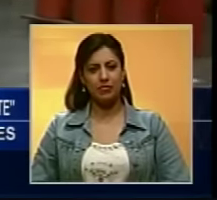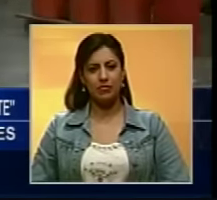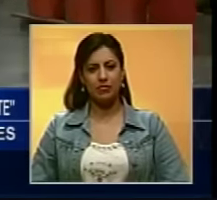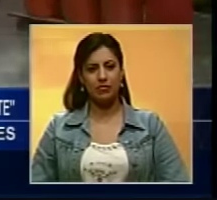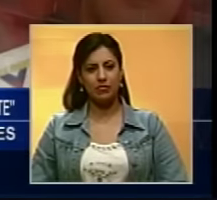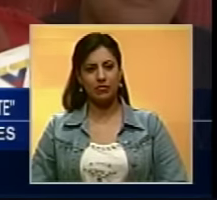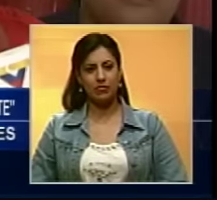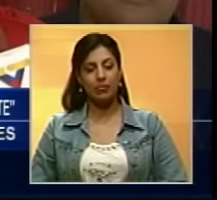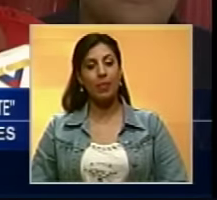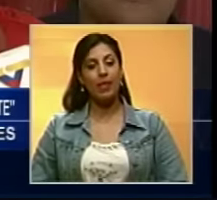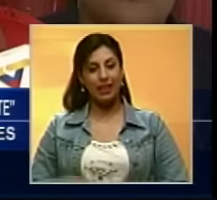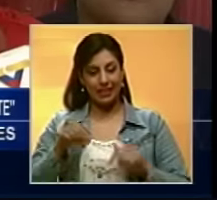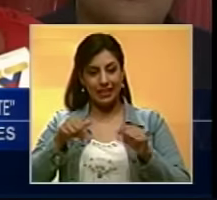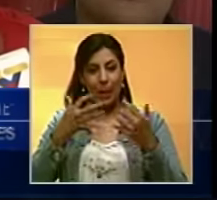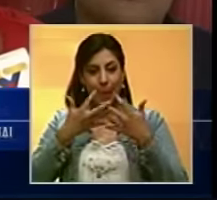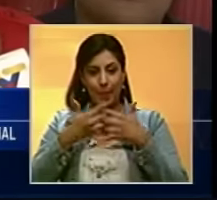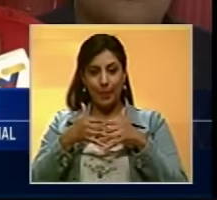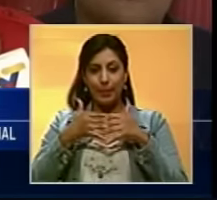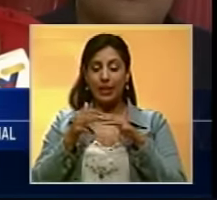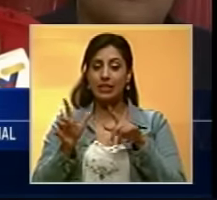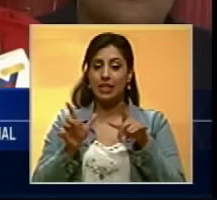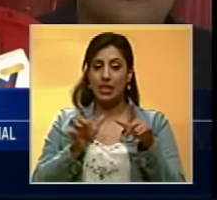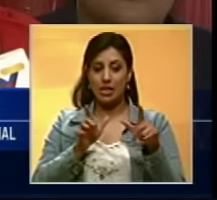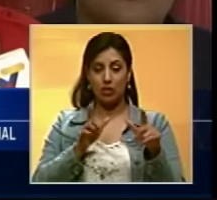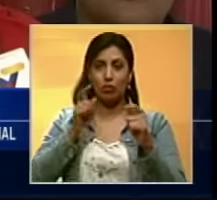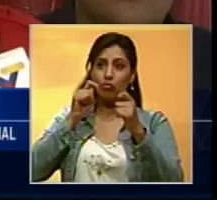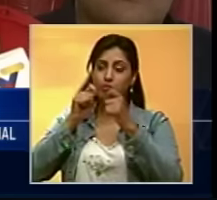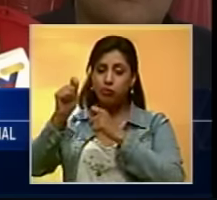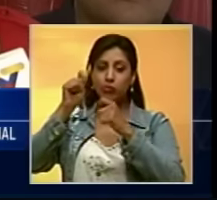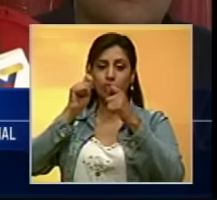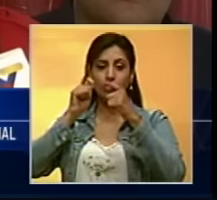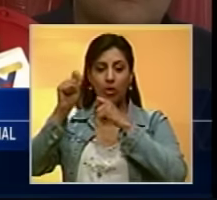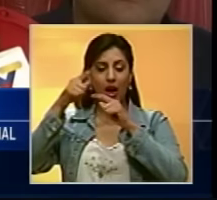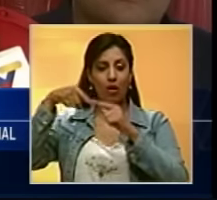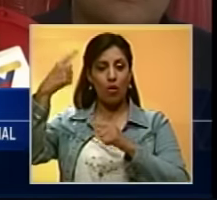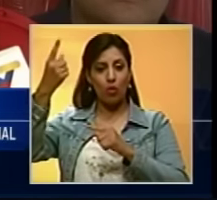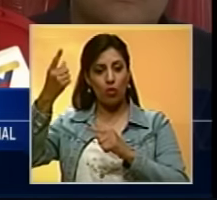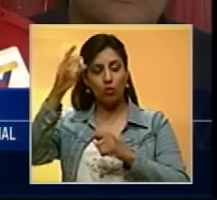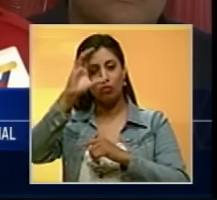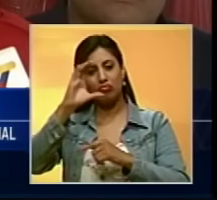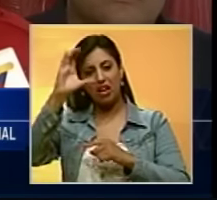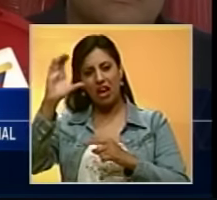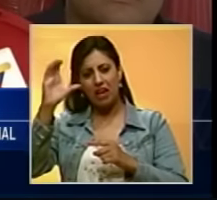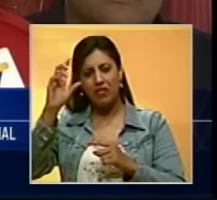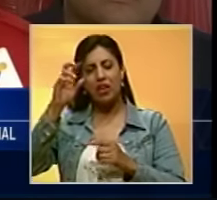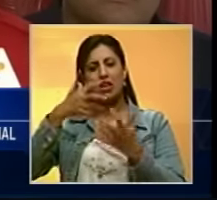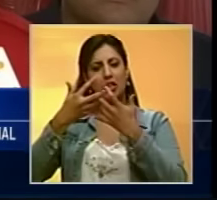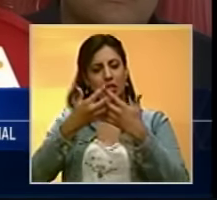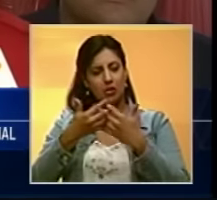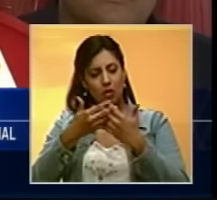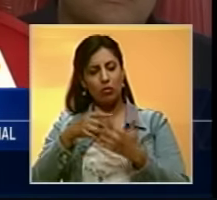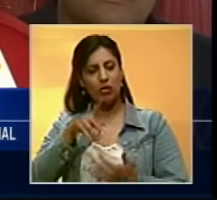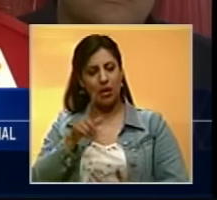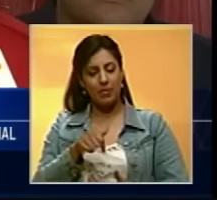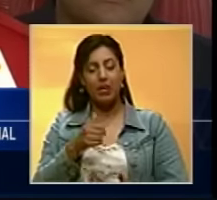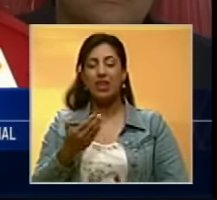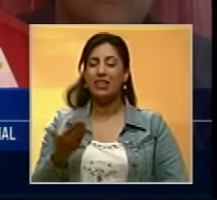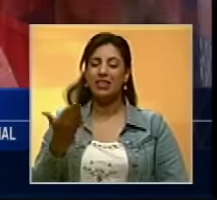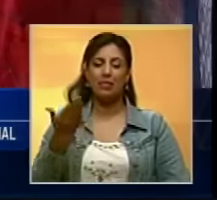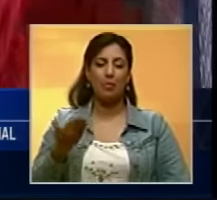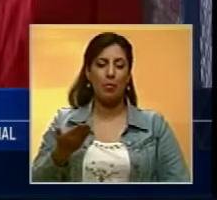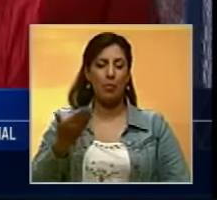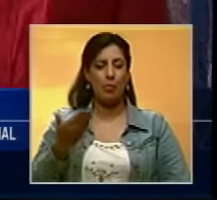compañía esta empresa ya se encuentra exportando hacia el Caribe hacia Norteamérica y